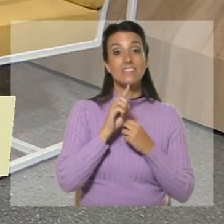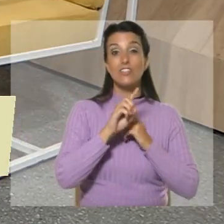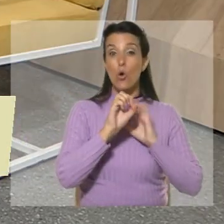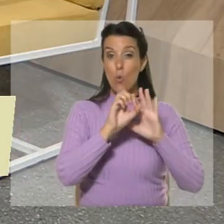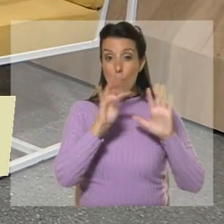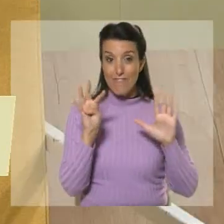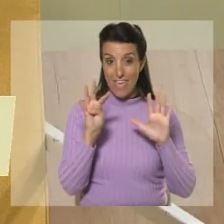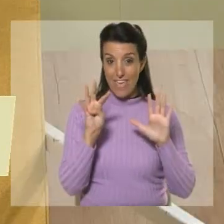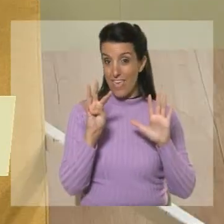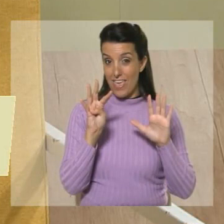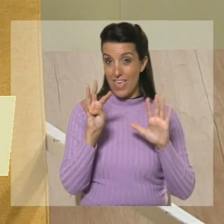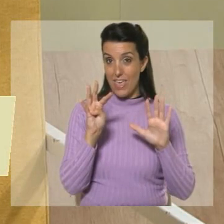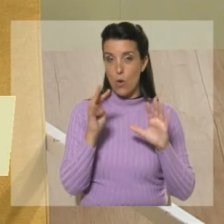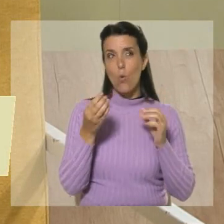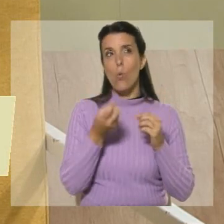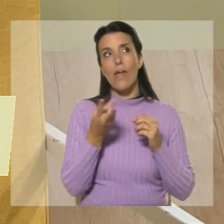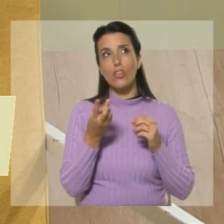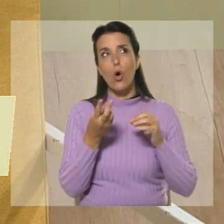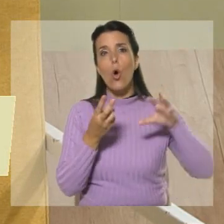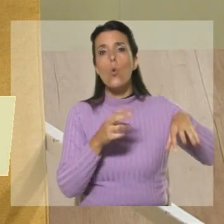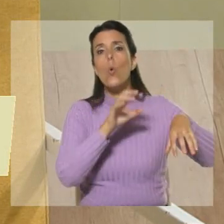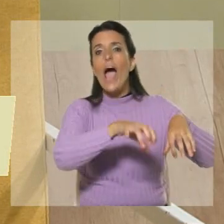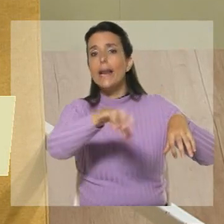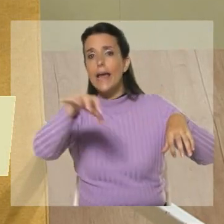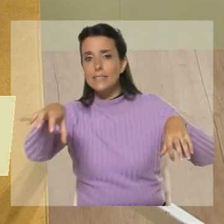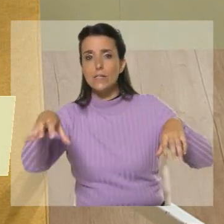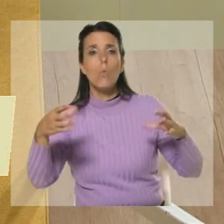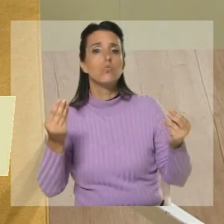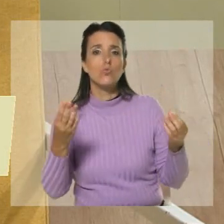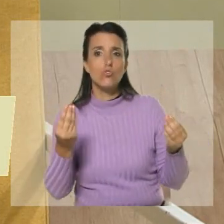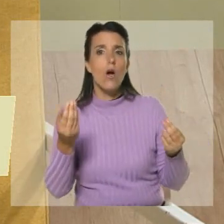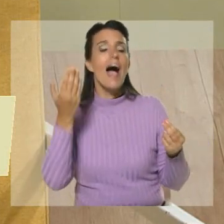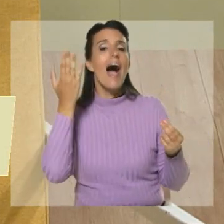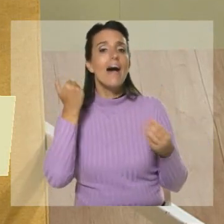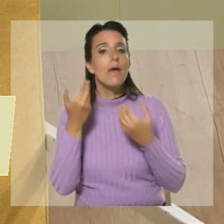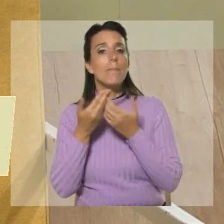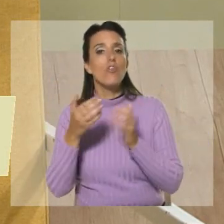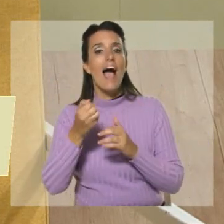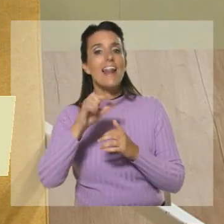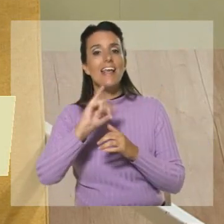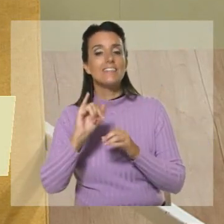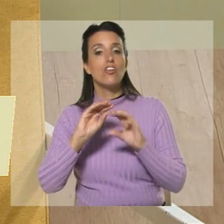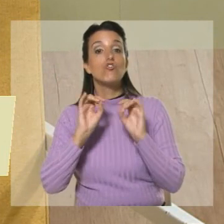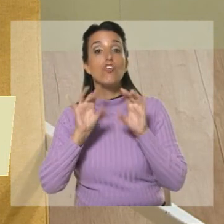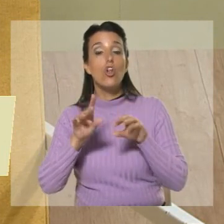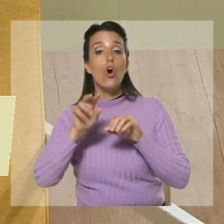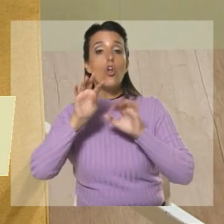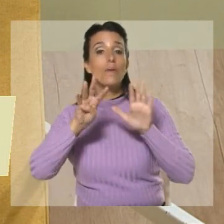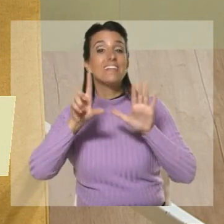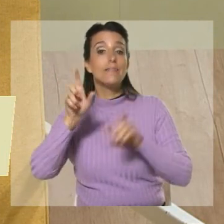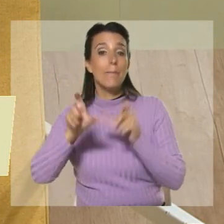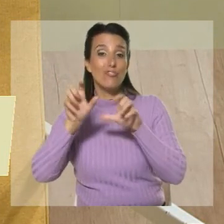funciones, no sé cuántos escenarios venimos haciendo, pero arrancamos en el Teatro Alianza para un formato de 97 personas, súper íntimo, con el